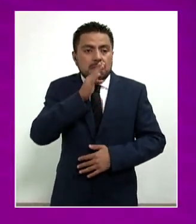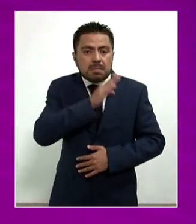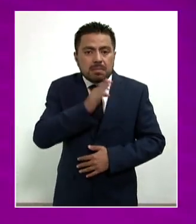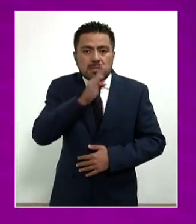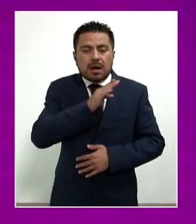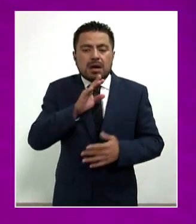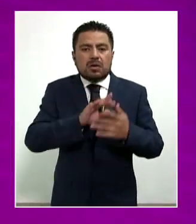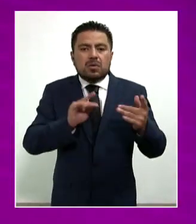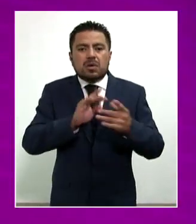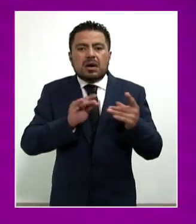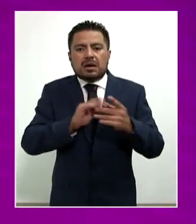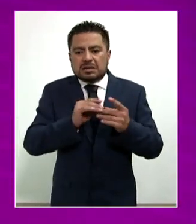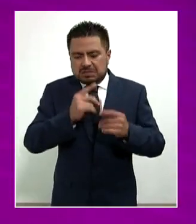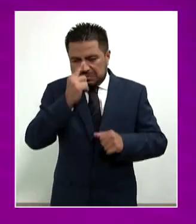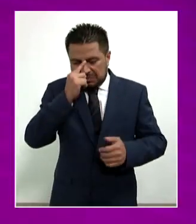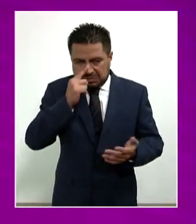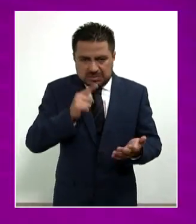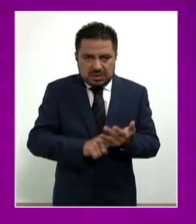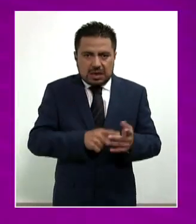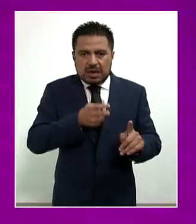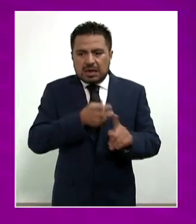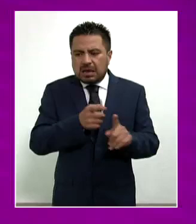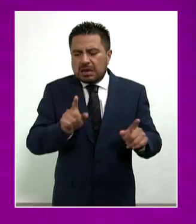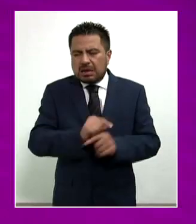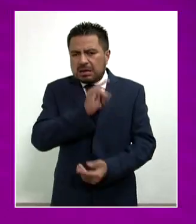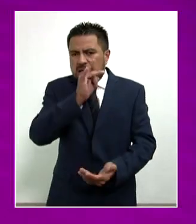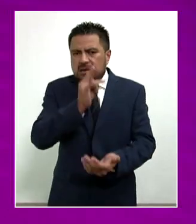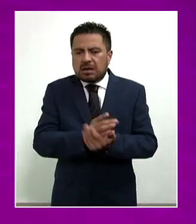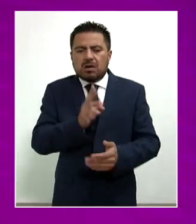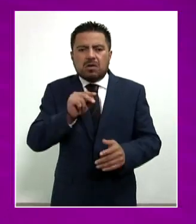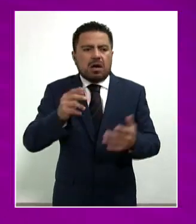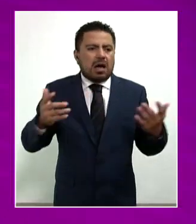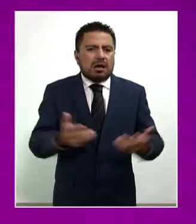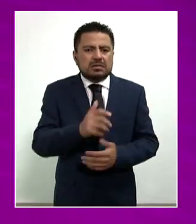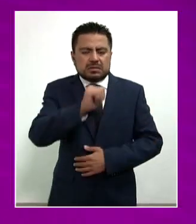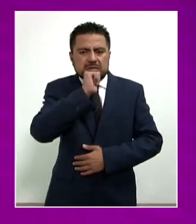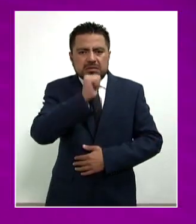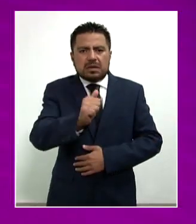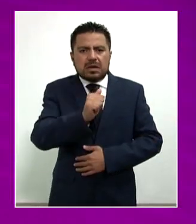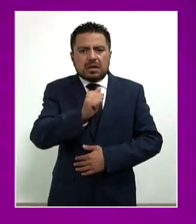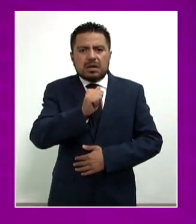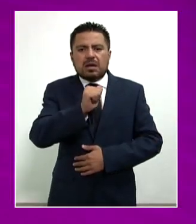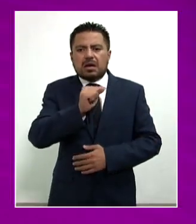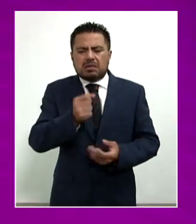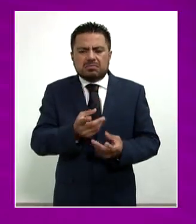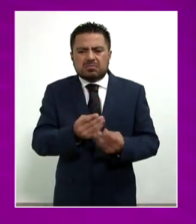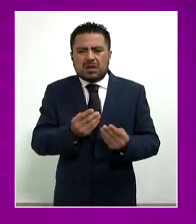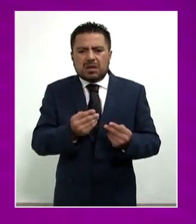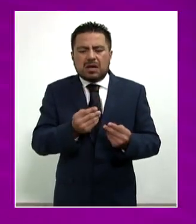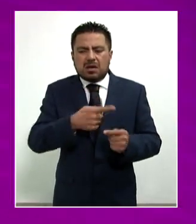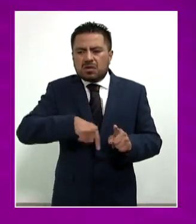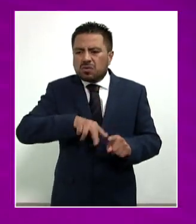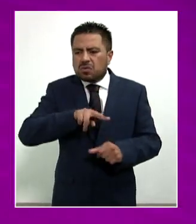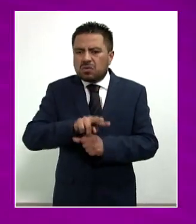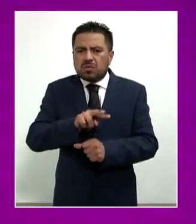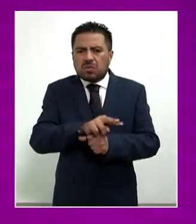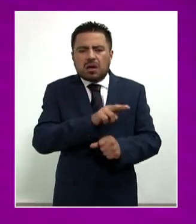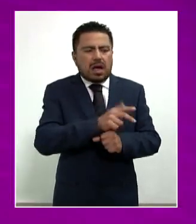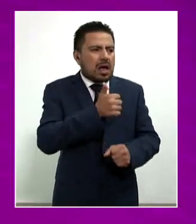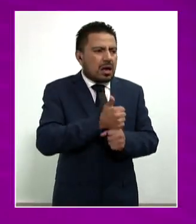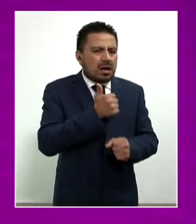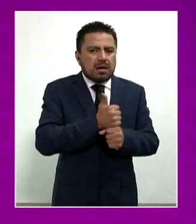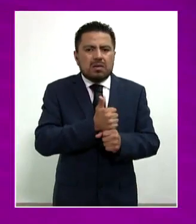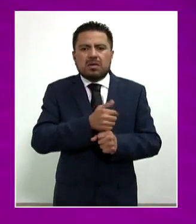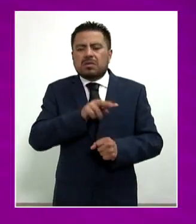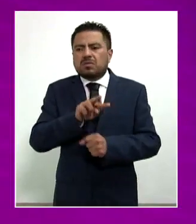se cuentan y se creen que ellas simplemente no están haciendo nada, cuando son las que están cuidando a la